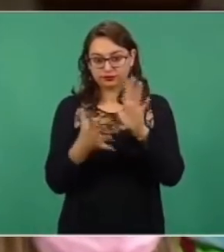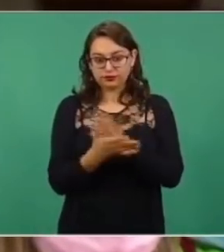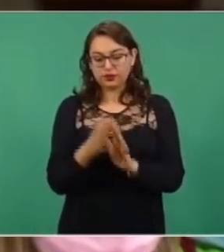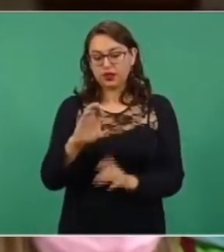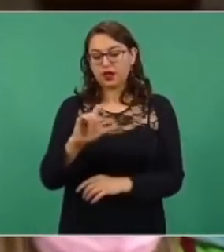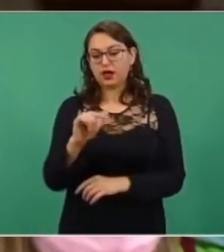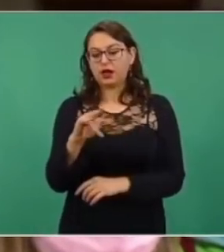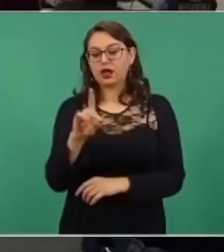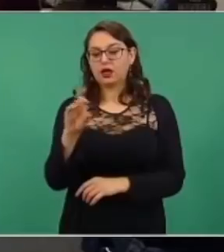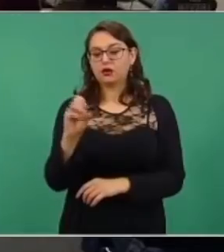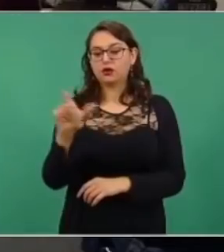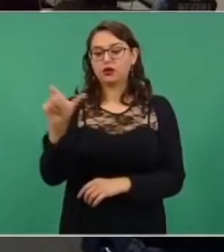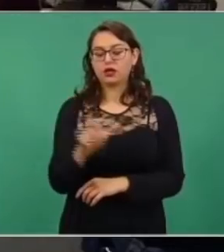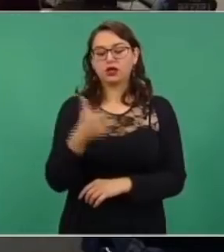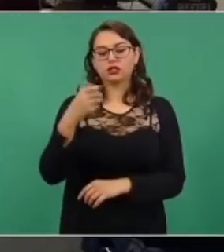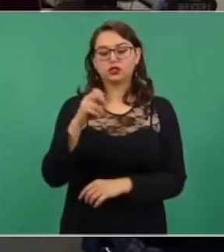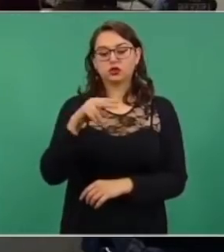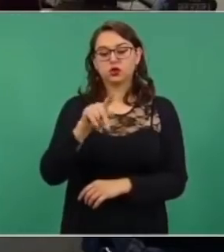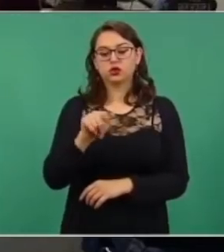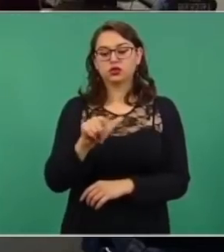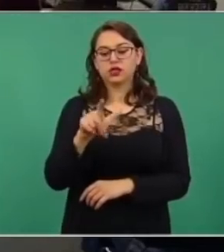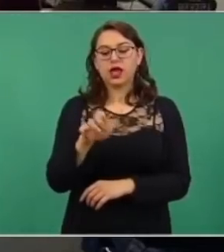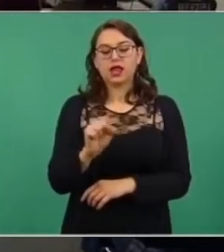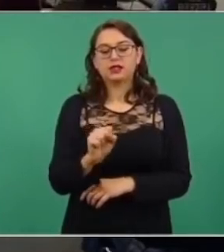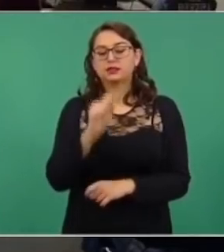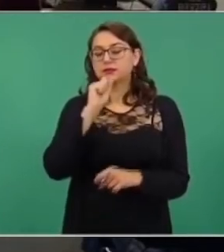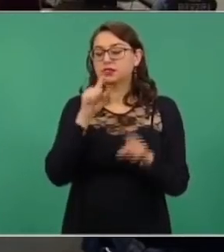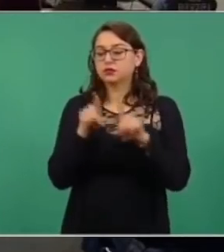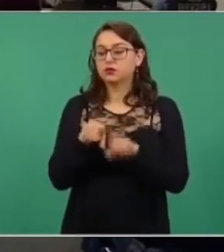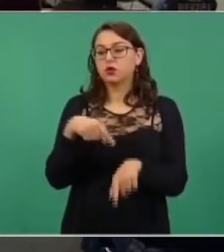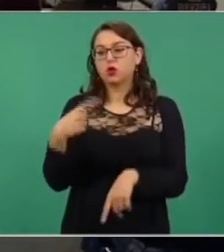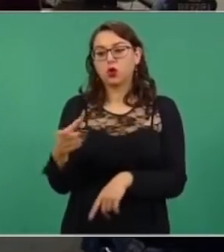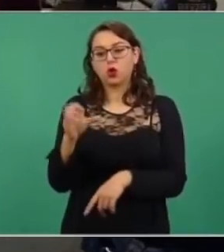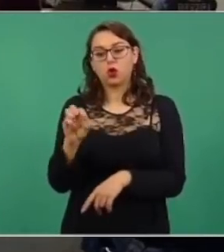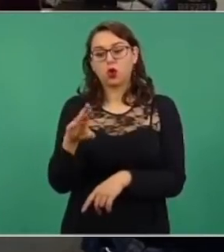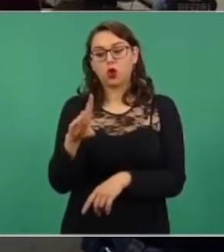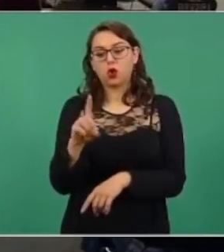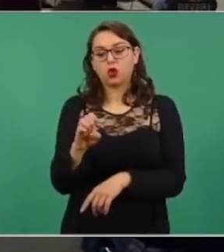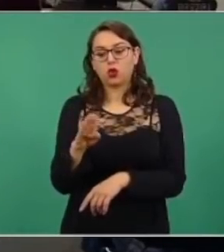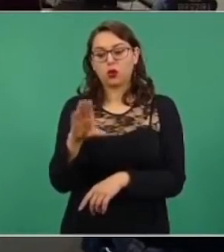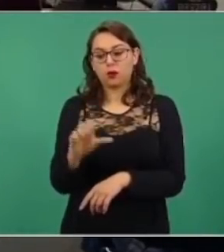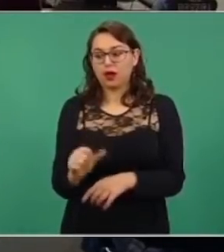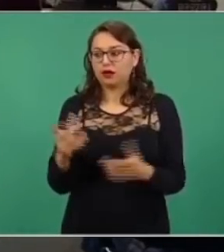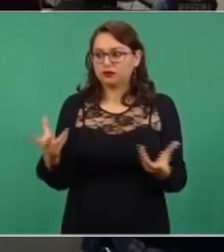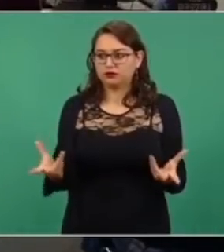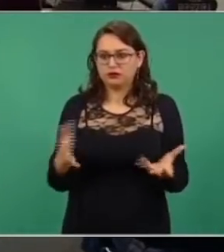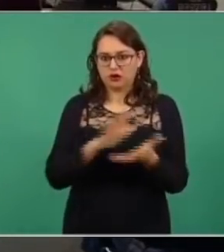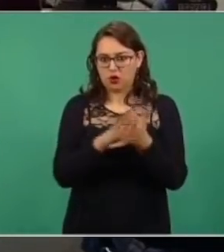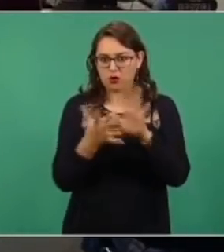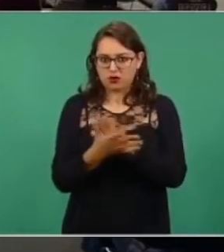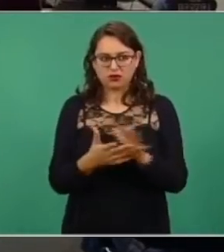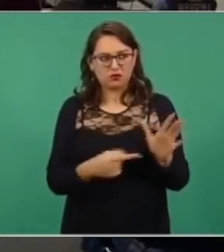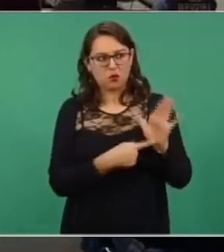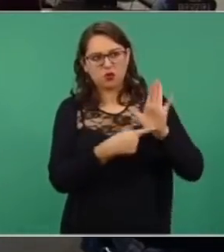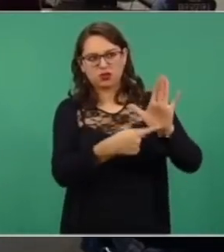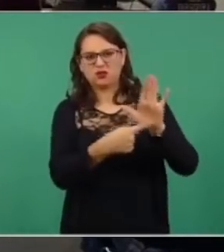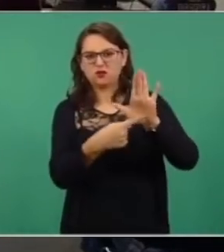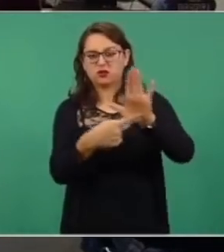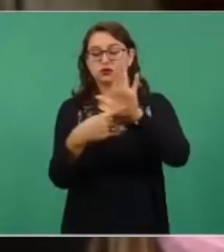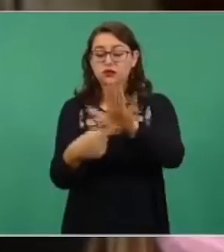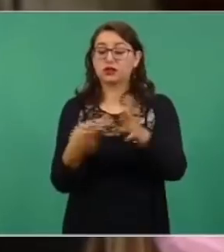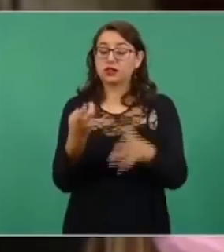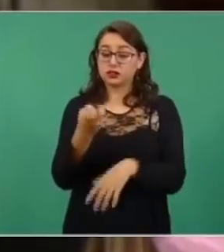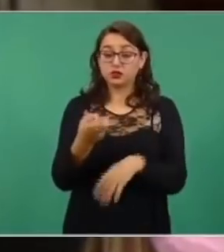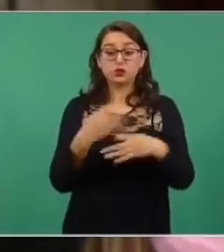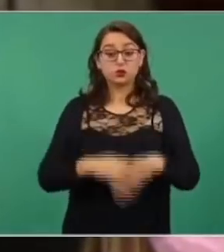con Córdoba Montoya. Me parece que abrir foros sería importante, dada la infodemia que hay